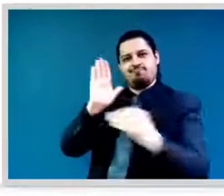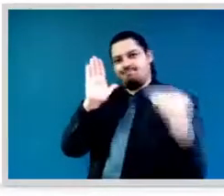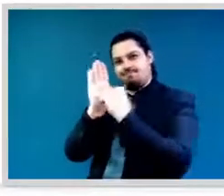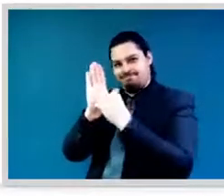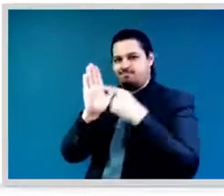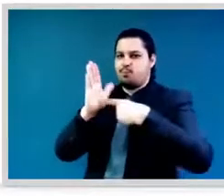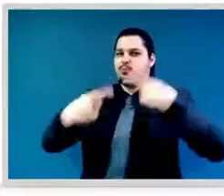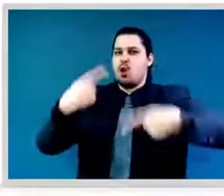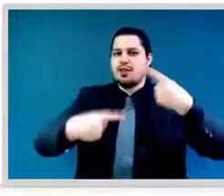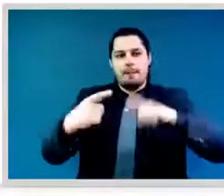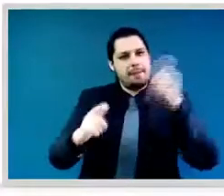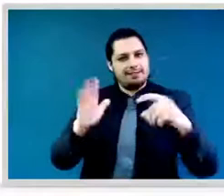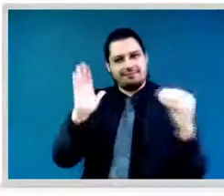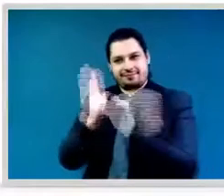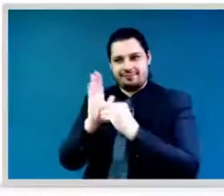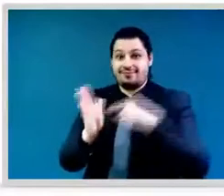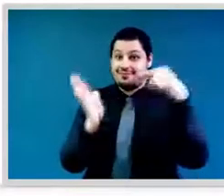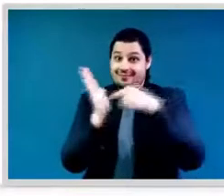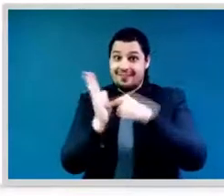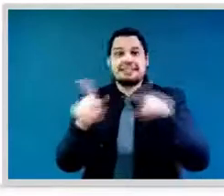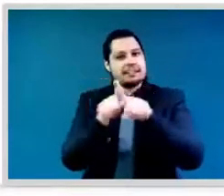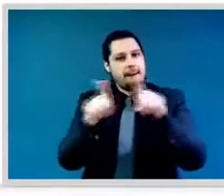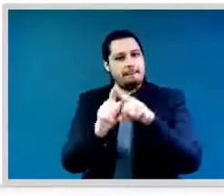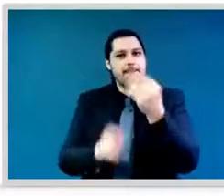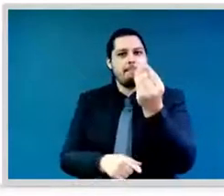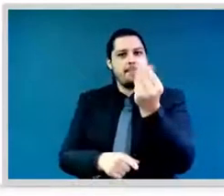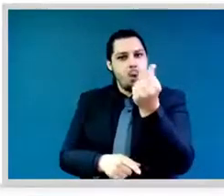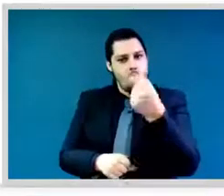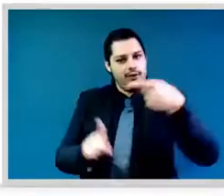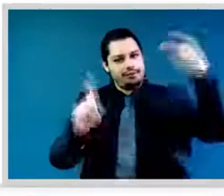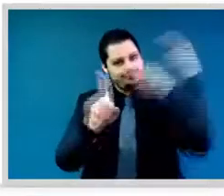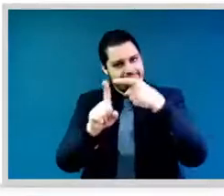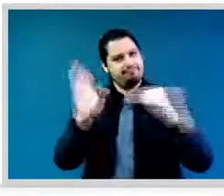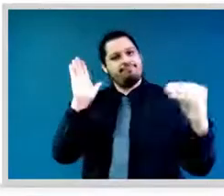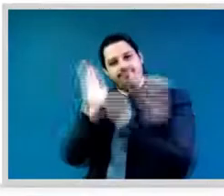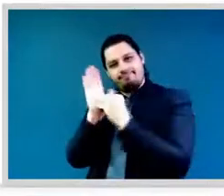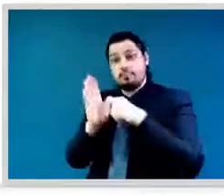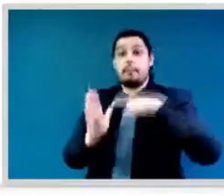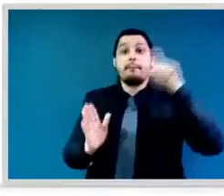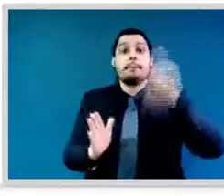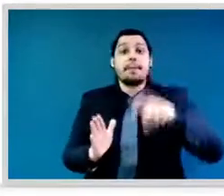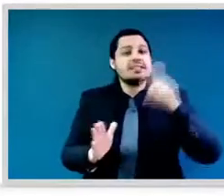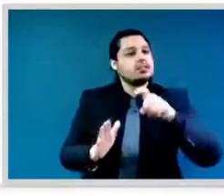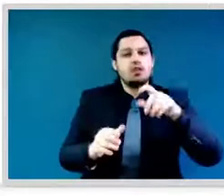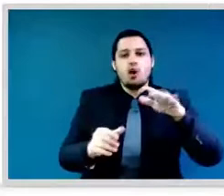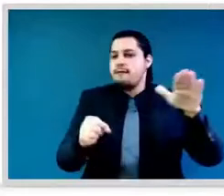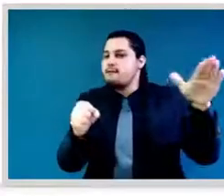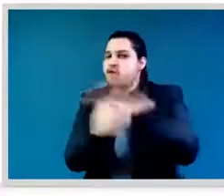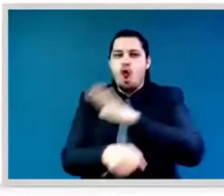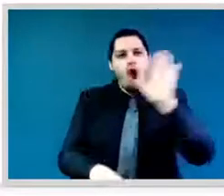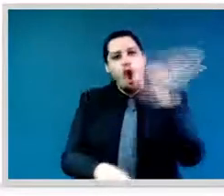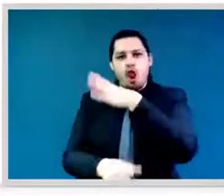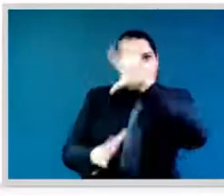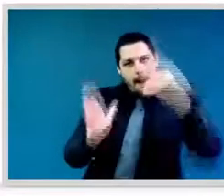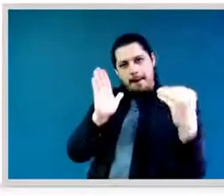de todos está en un desarrollo integral. Pues las Naciones Unidas nos tiene una agenda completa. Y este